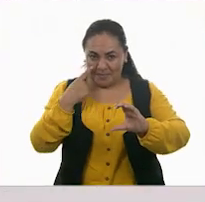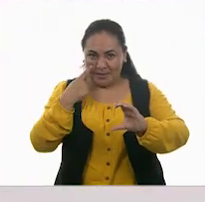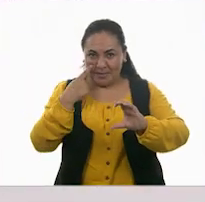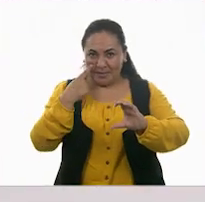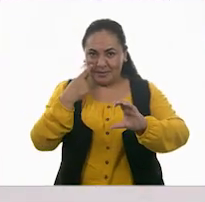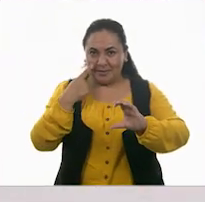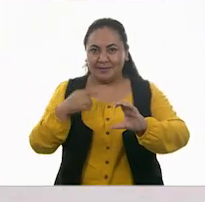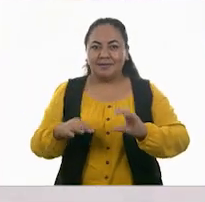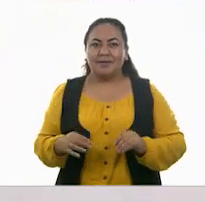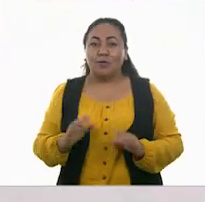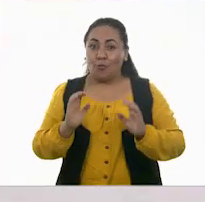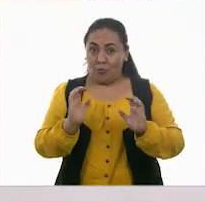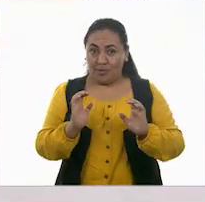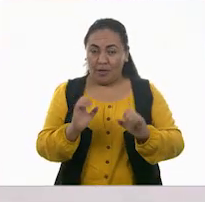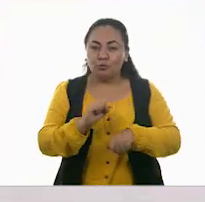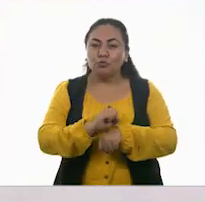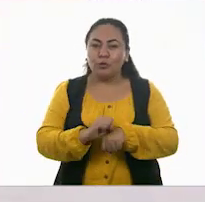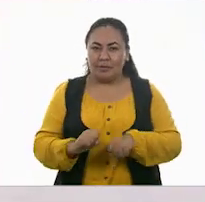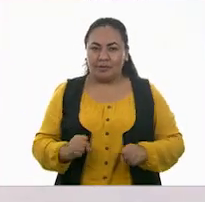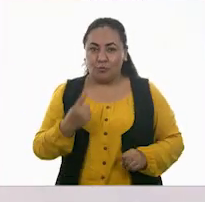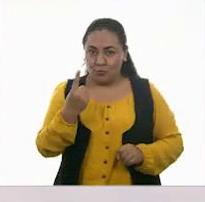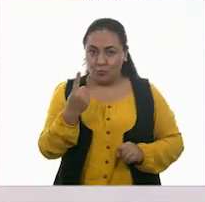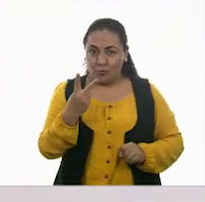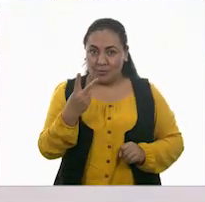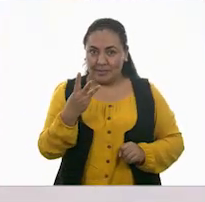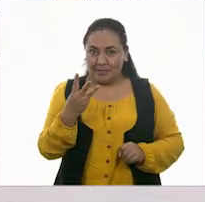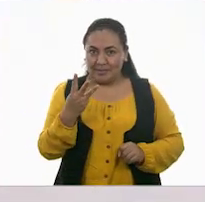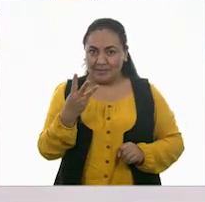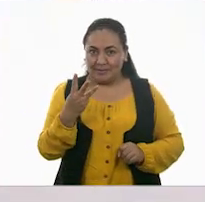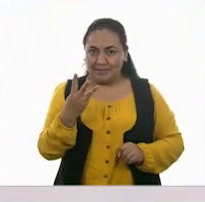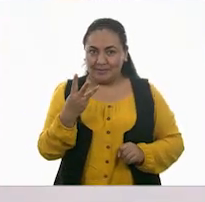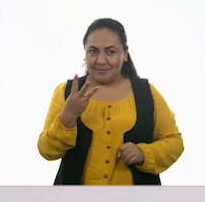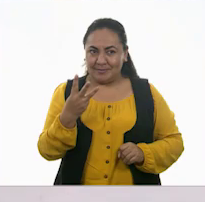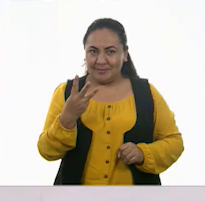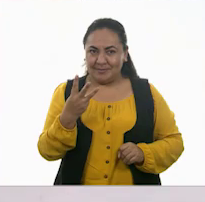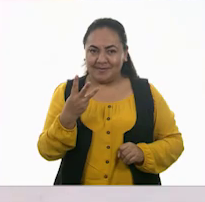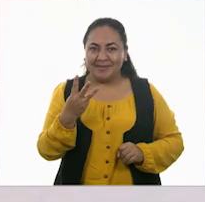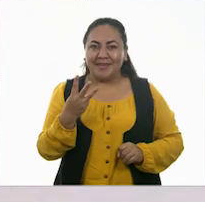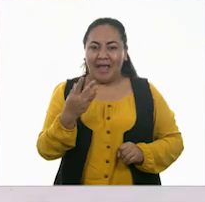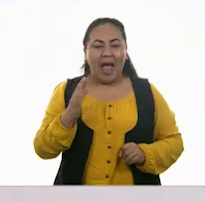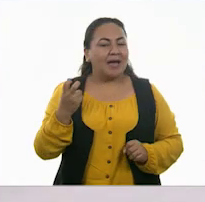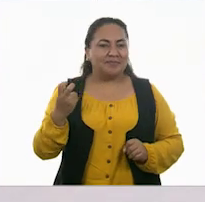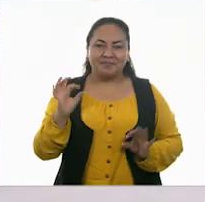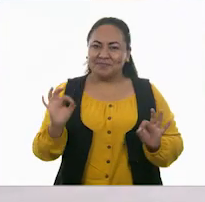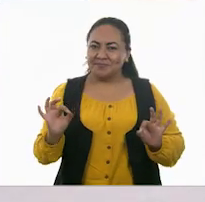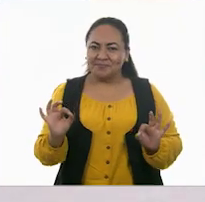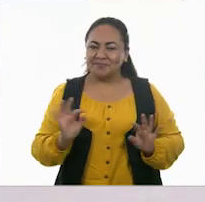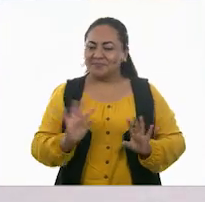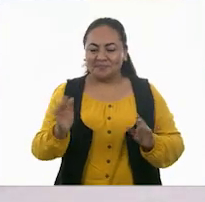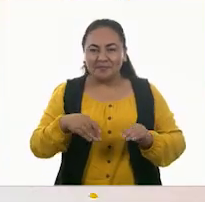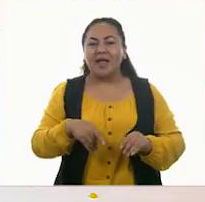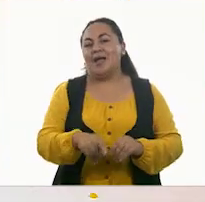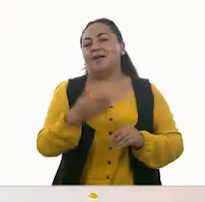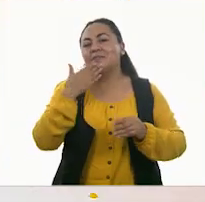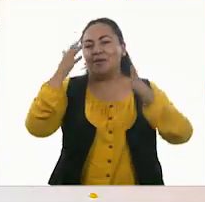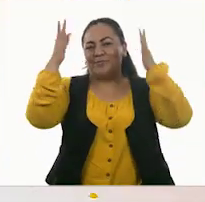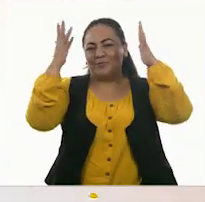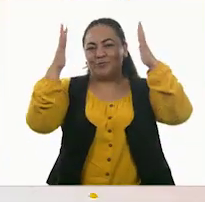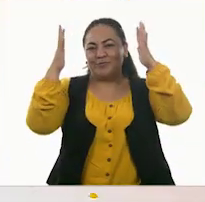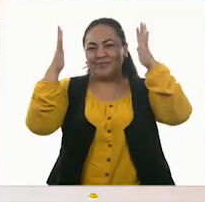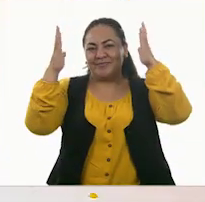entra. Con así cuidado, que... suavecito. Una, dos. Ahí está. Con eso es suficiente. Aplausos en casita. Muy